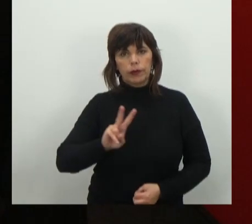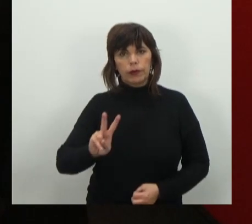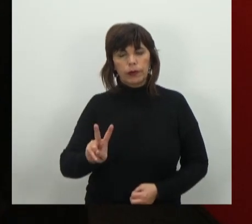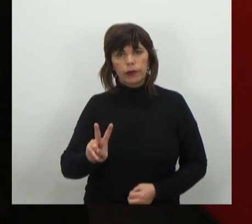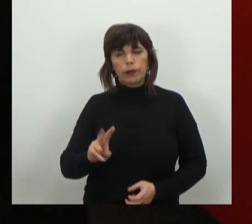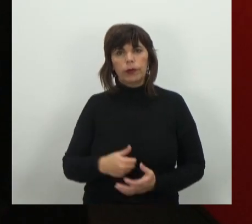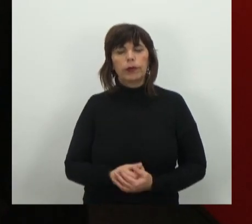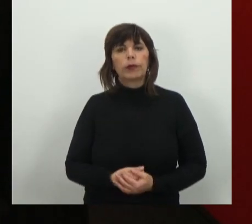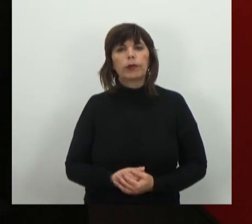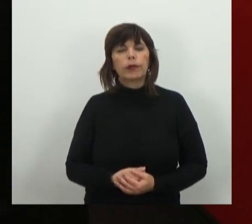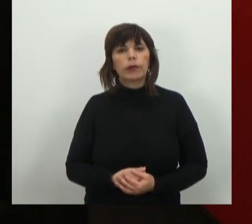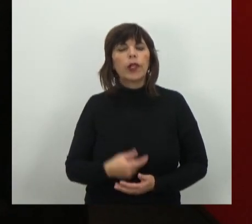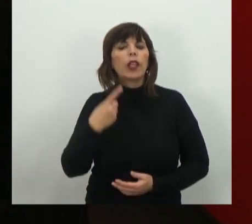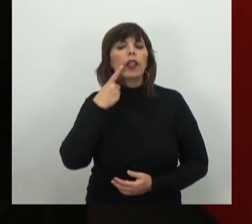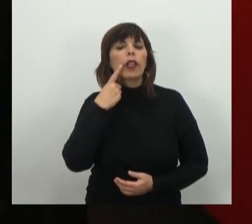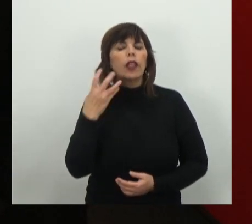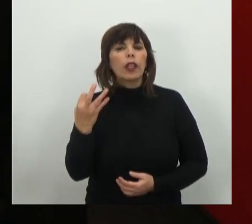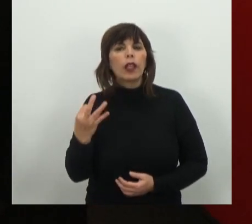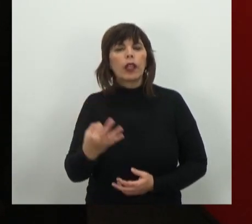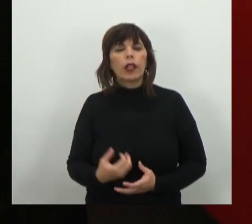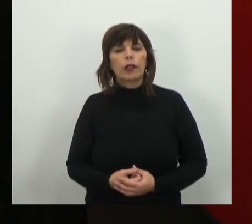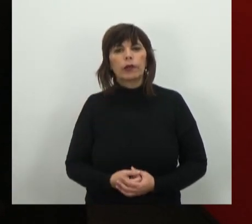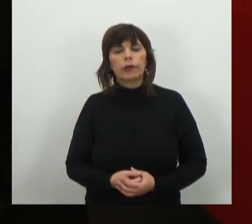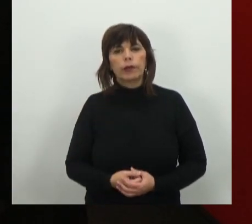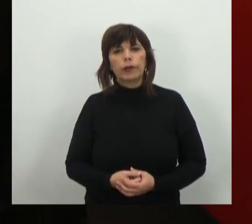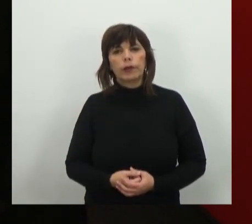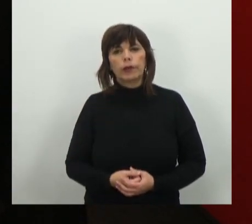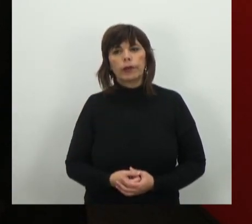otros lugares, dice la Biblia que vino un